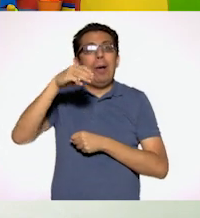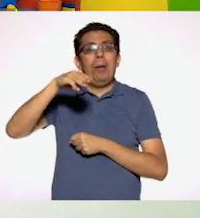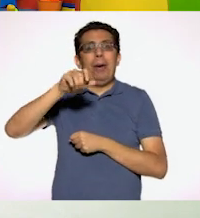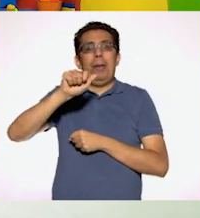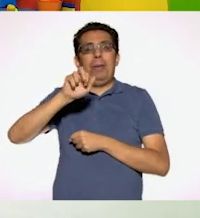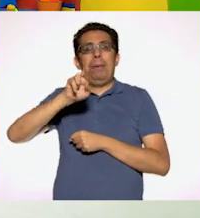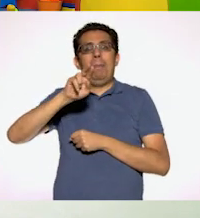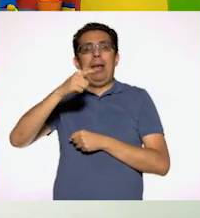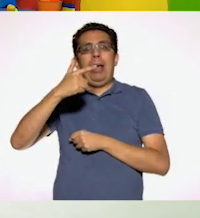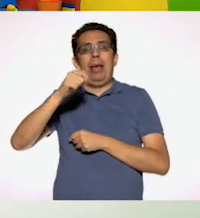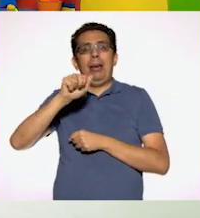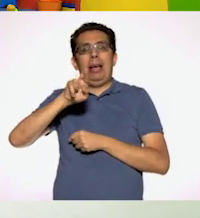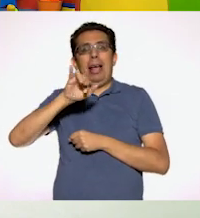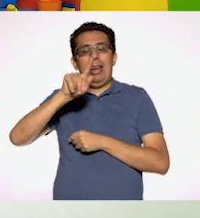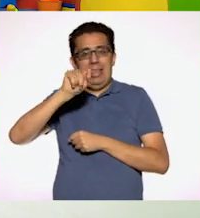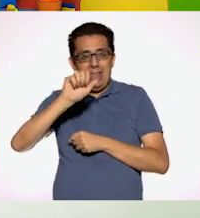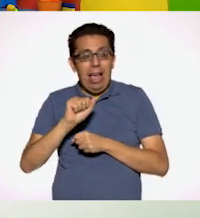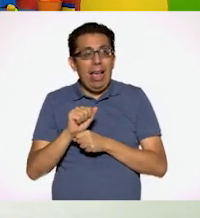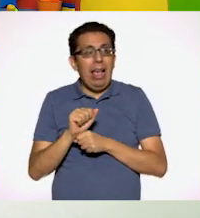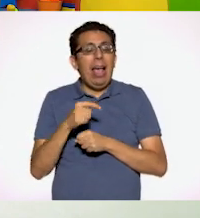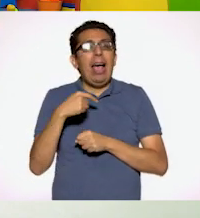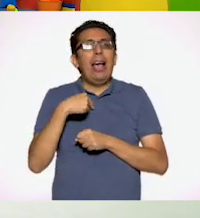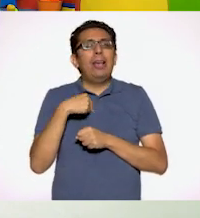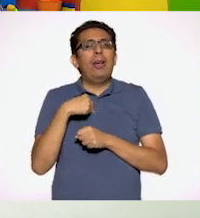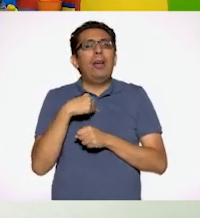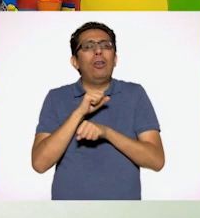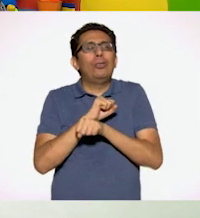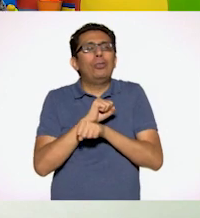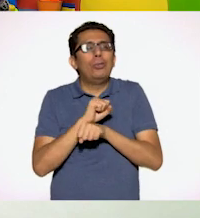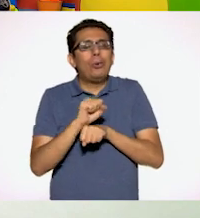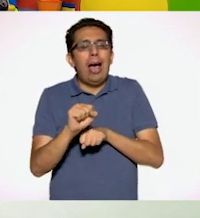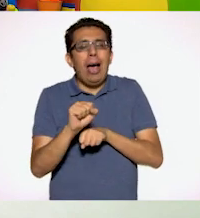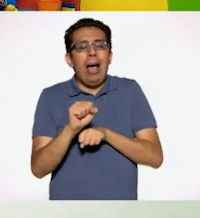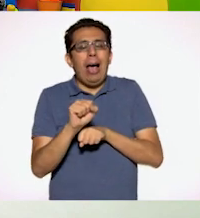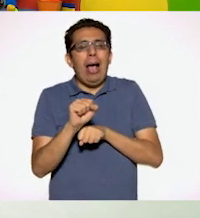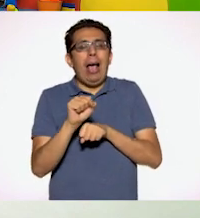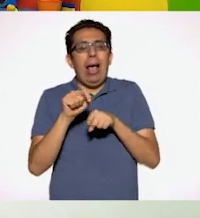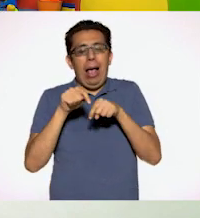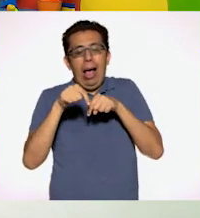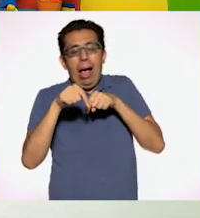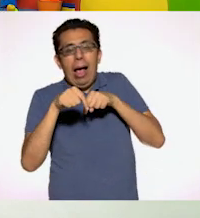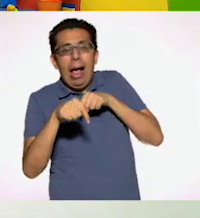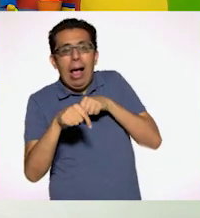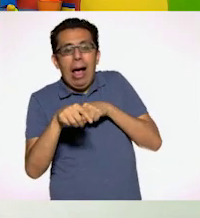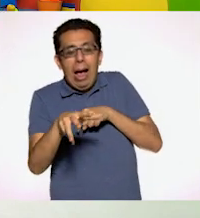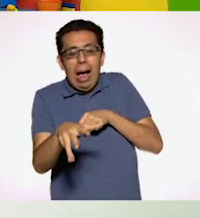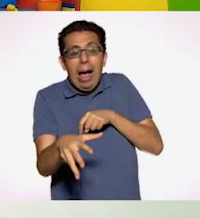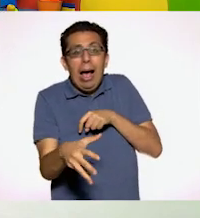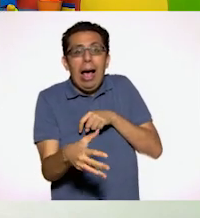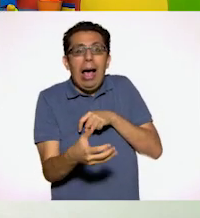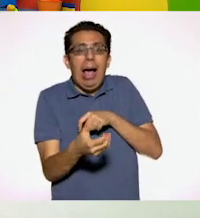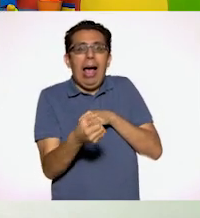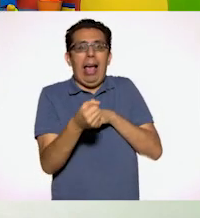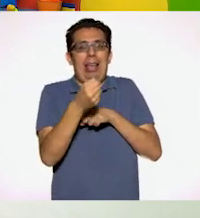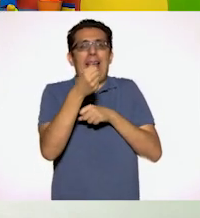Y entonces, despacio, la recojo. Controla pero tu cuerpo. Pero con un solo pie,